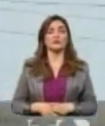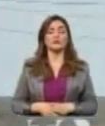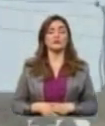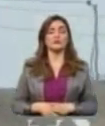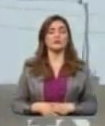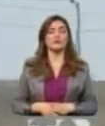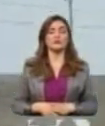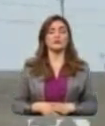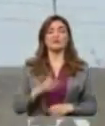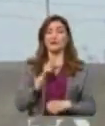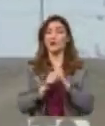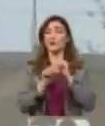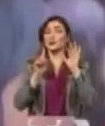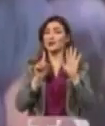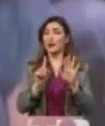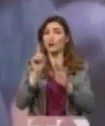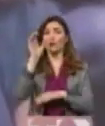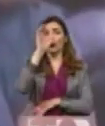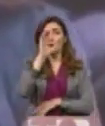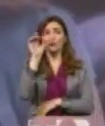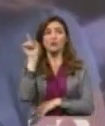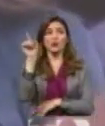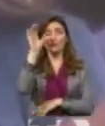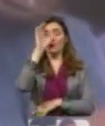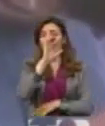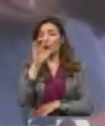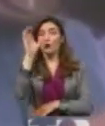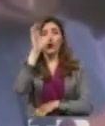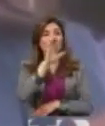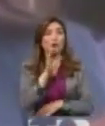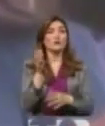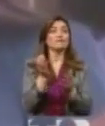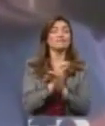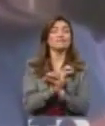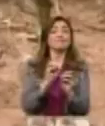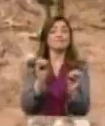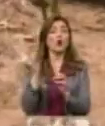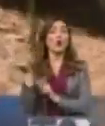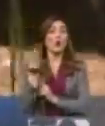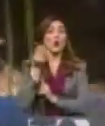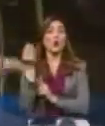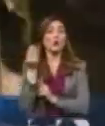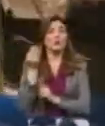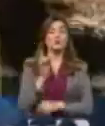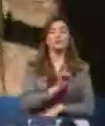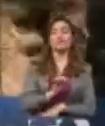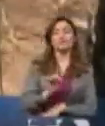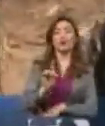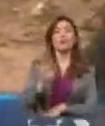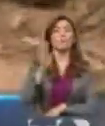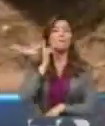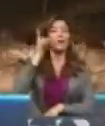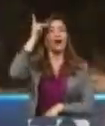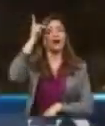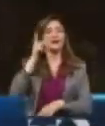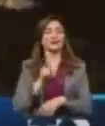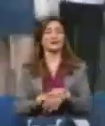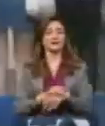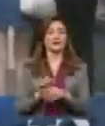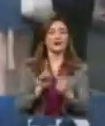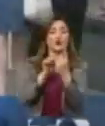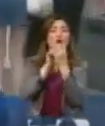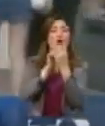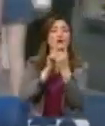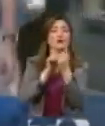seis años tuvieron que pasar para saber de maritza jacqueline imponía la joven mujeres salió para reunirse con sus padres hermanos y